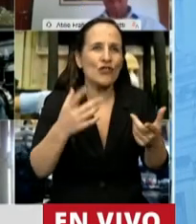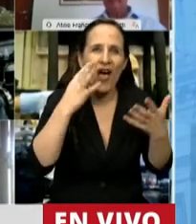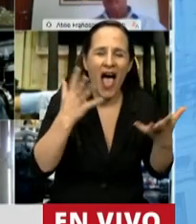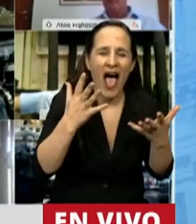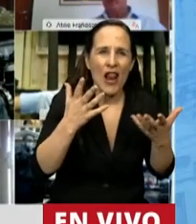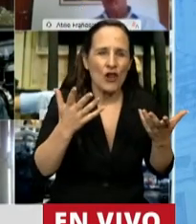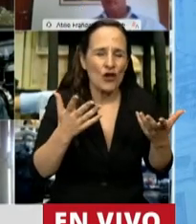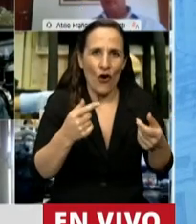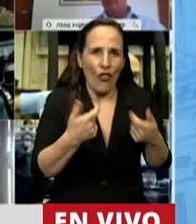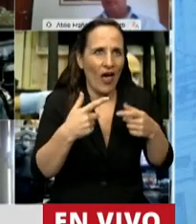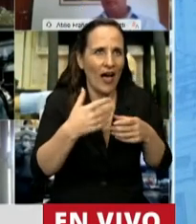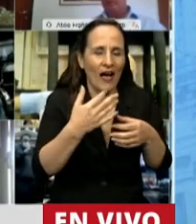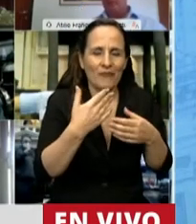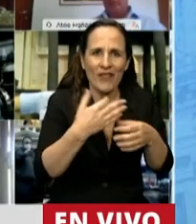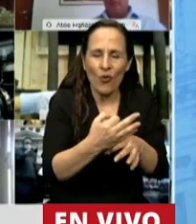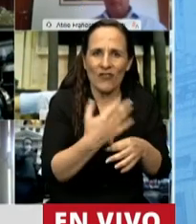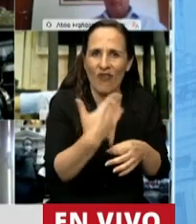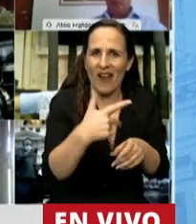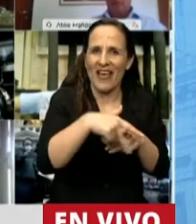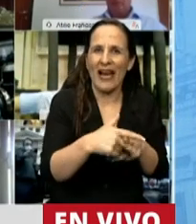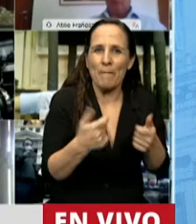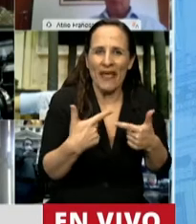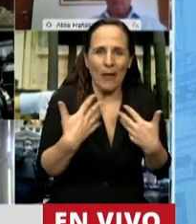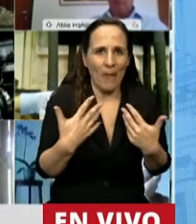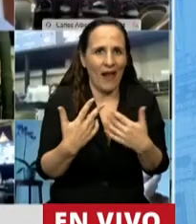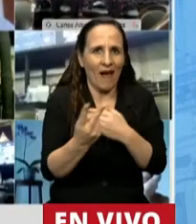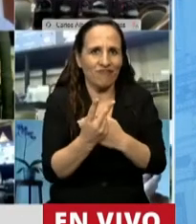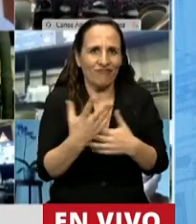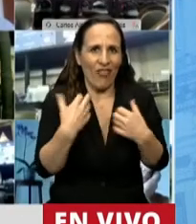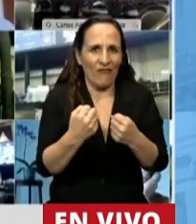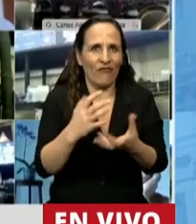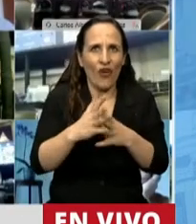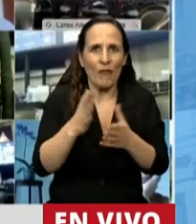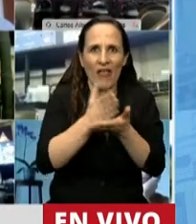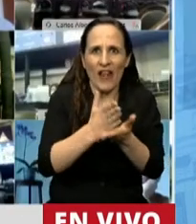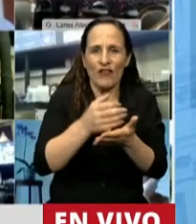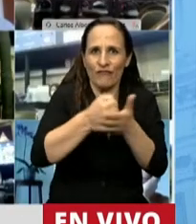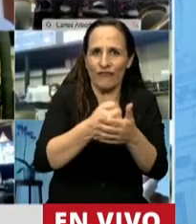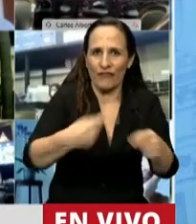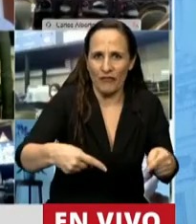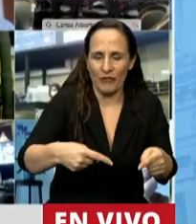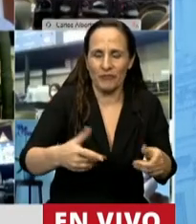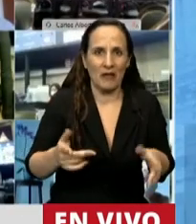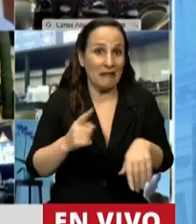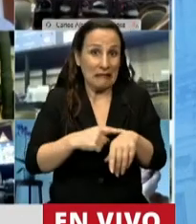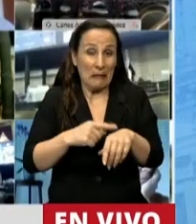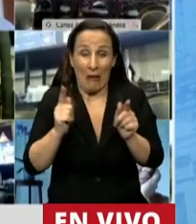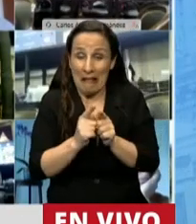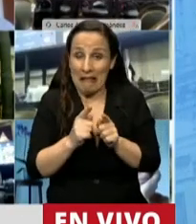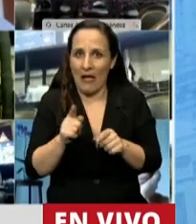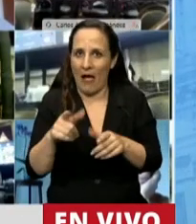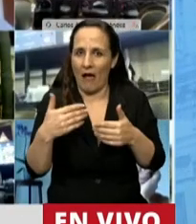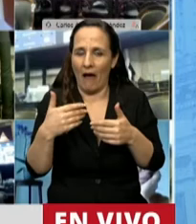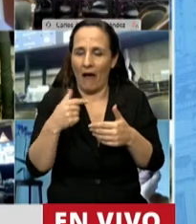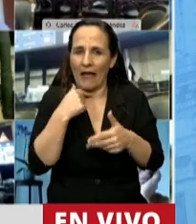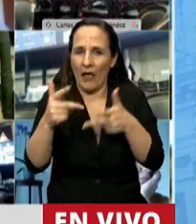esa herramienta es la educación, señor presidente. Quiero aprovechar el poco tiempo que me queda para hacer referencia